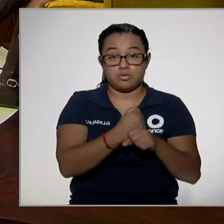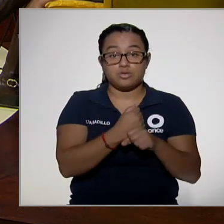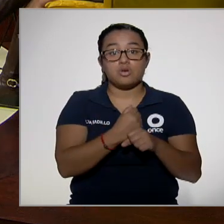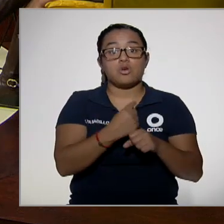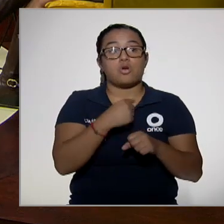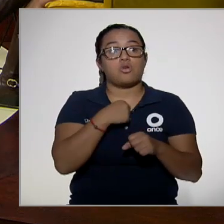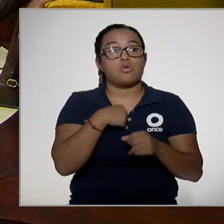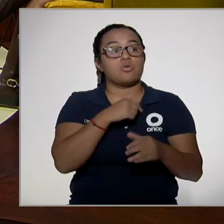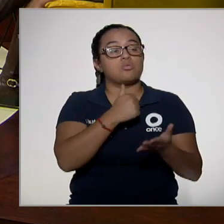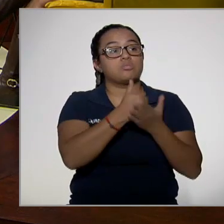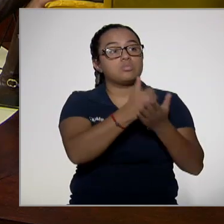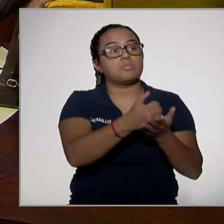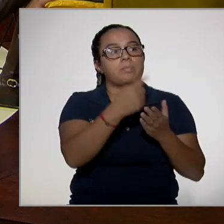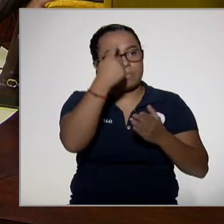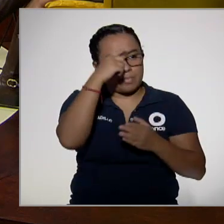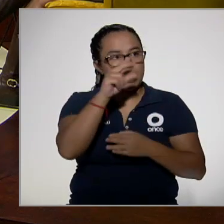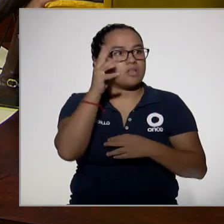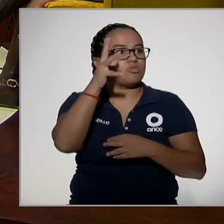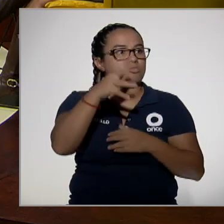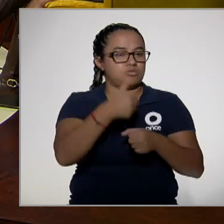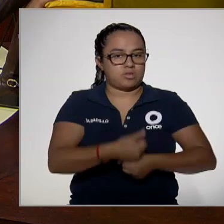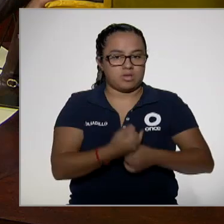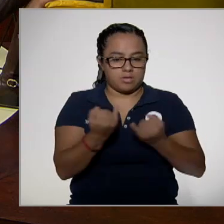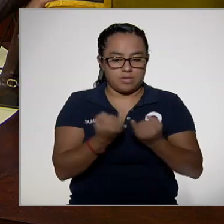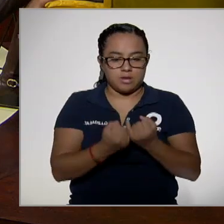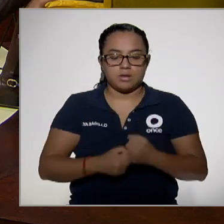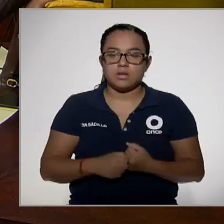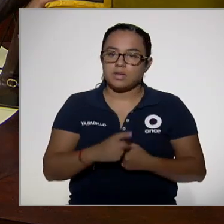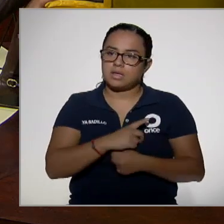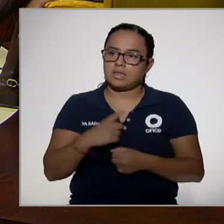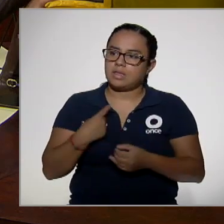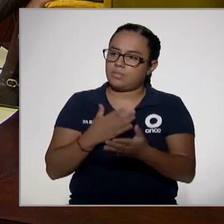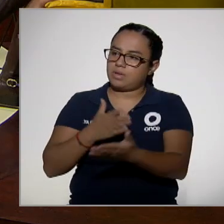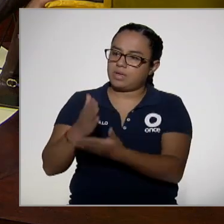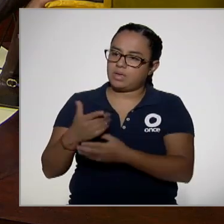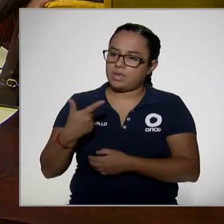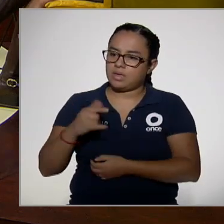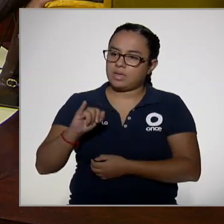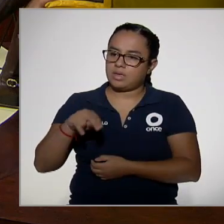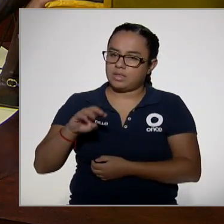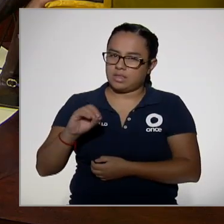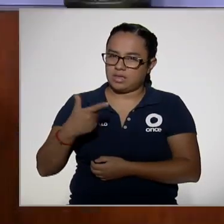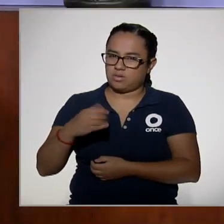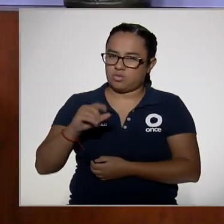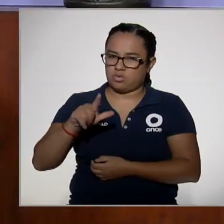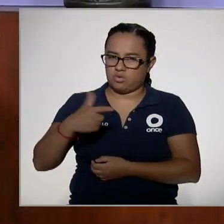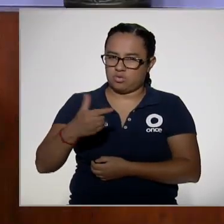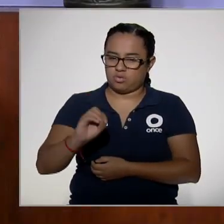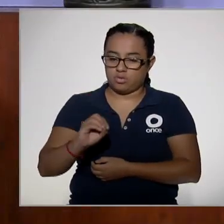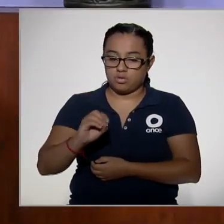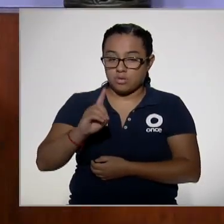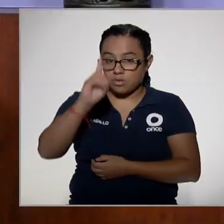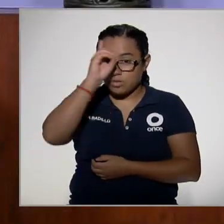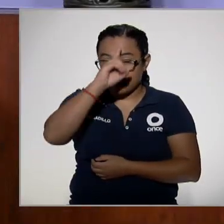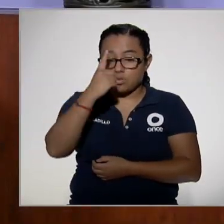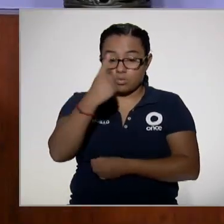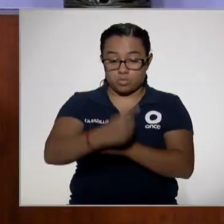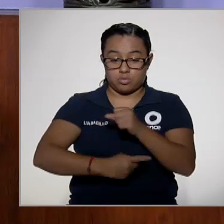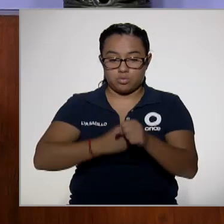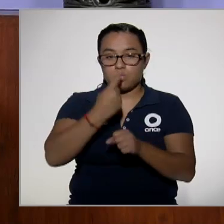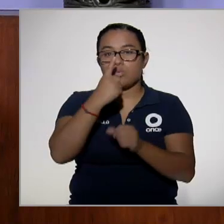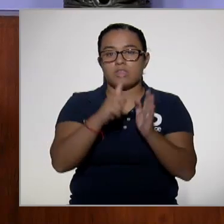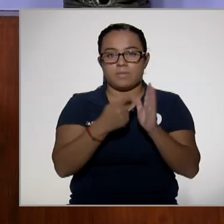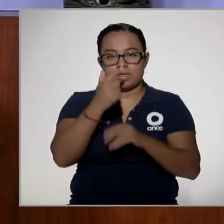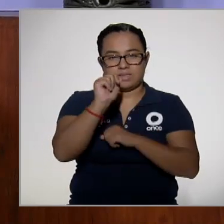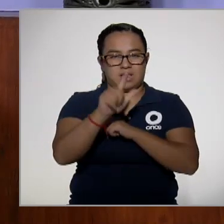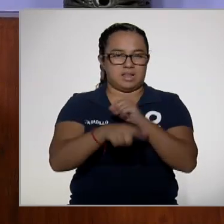algo para que no le pase lo mismo acudir a su ginecólogo con la recomendación es que al menos un año tenemos una vez al